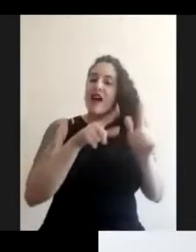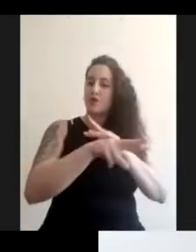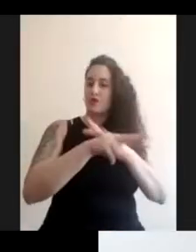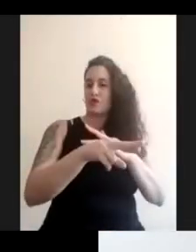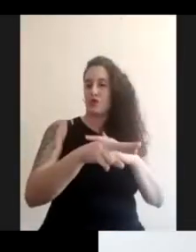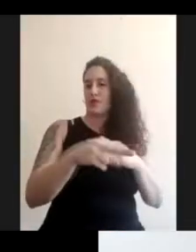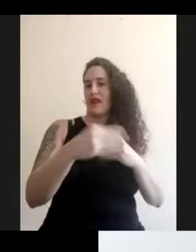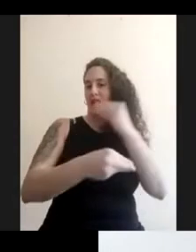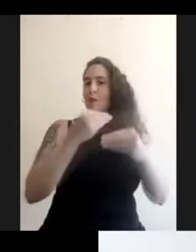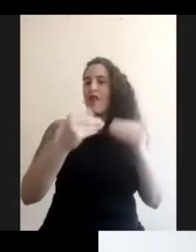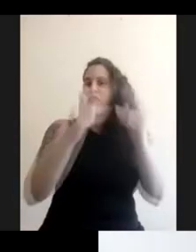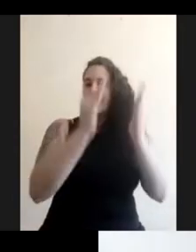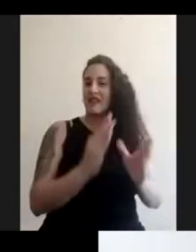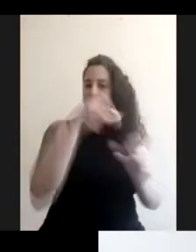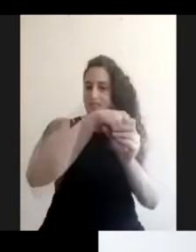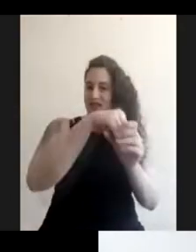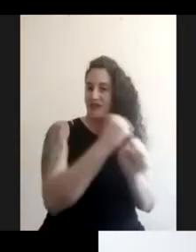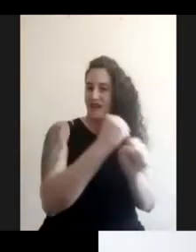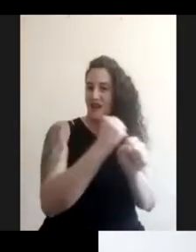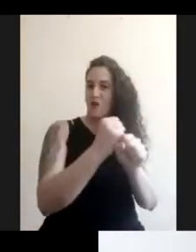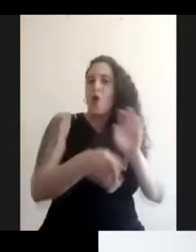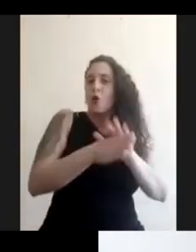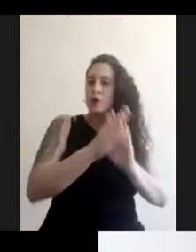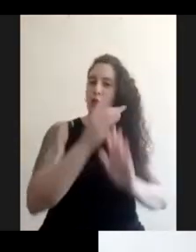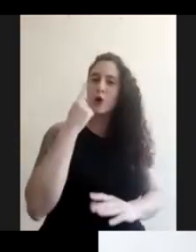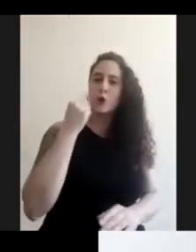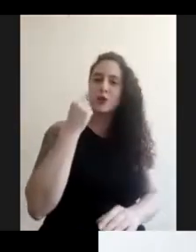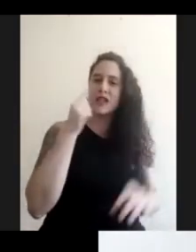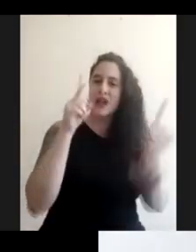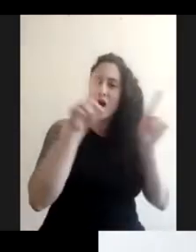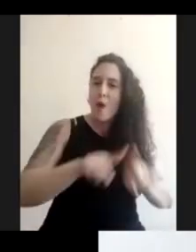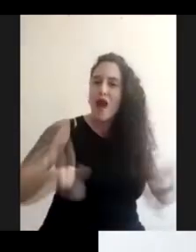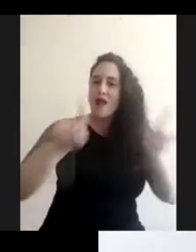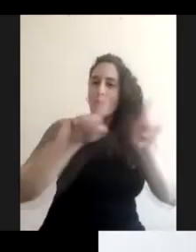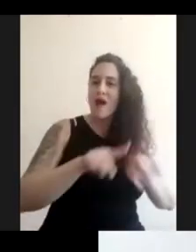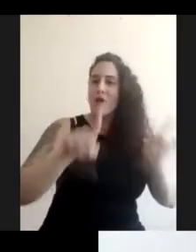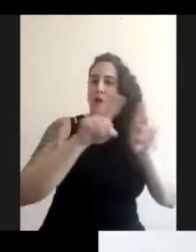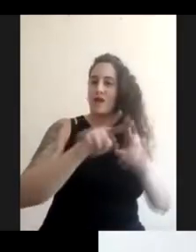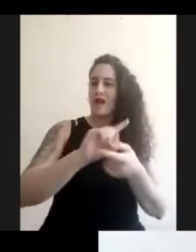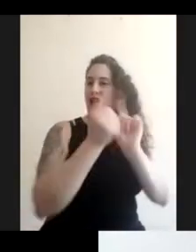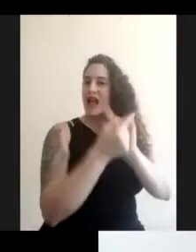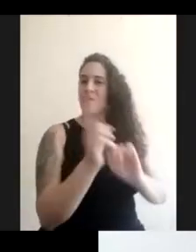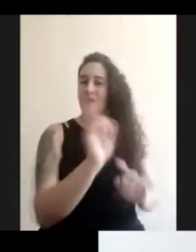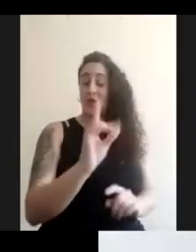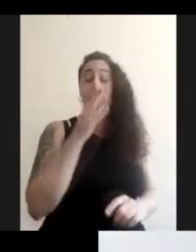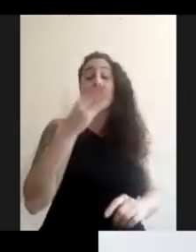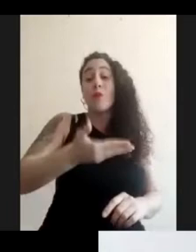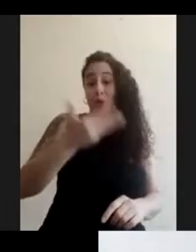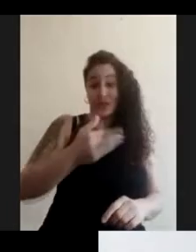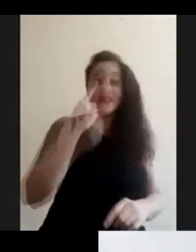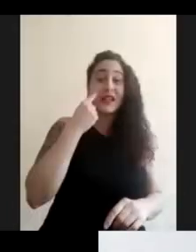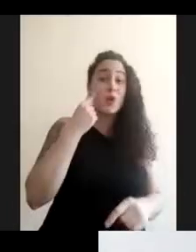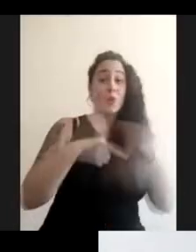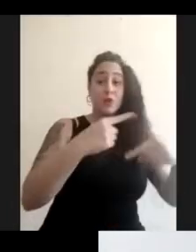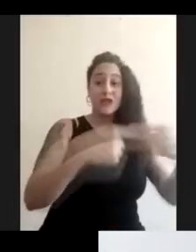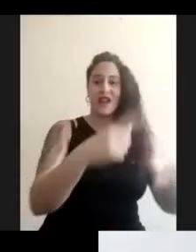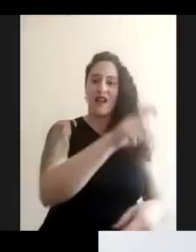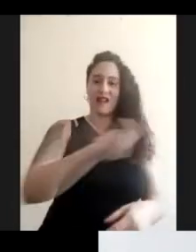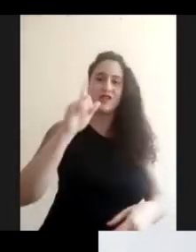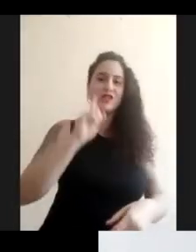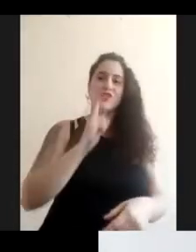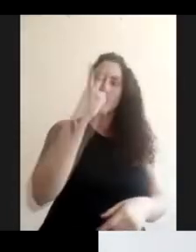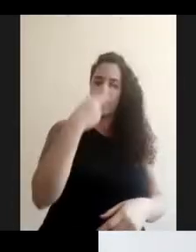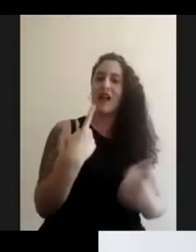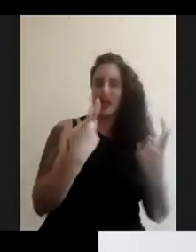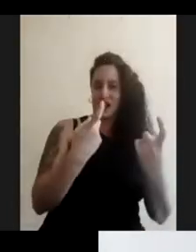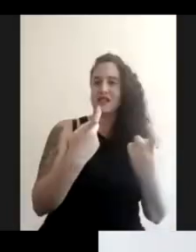para intentar mantener la rutina, que es muy importante con las personas con sordoceguera. Y bueno,